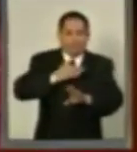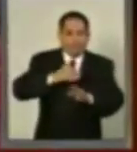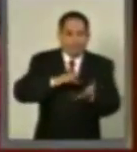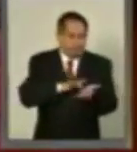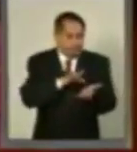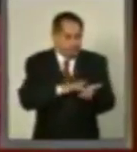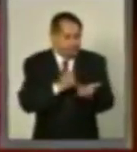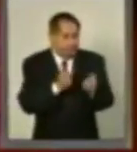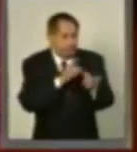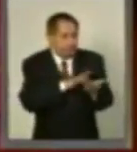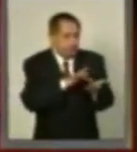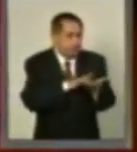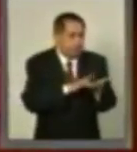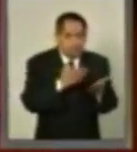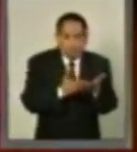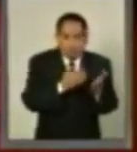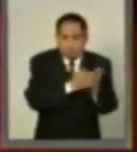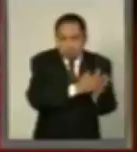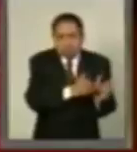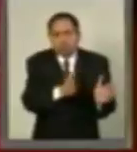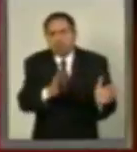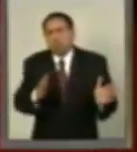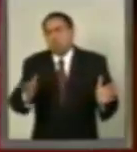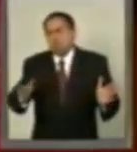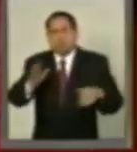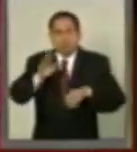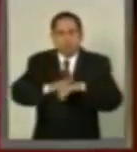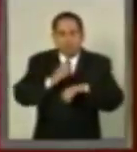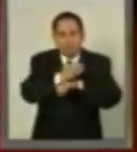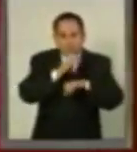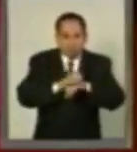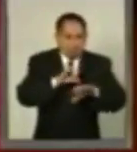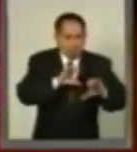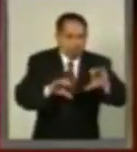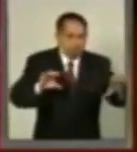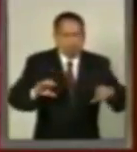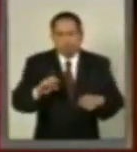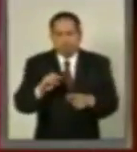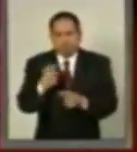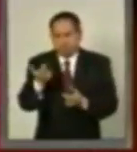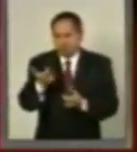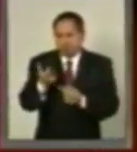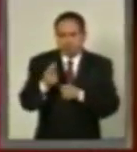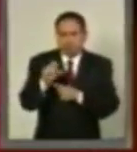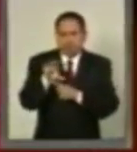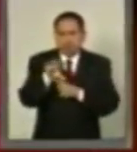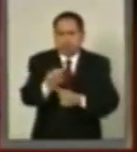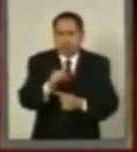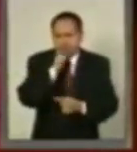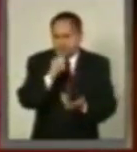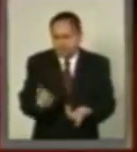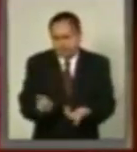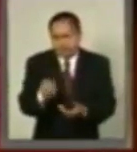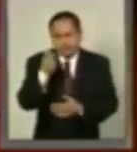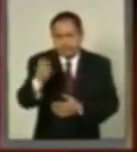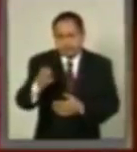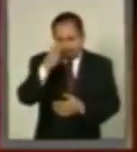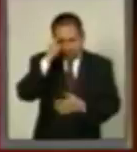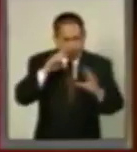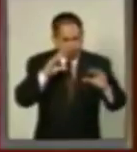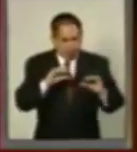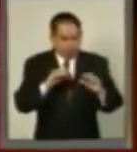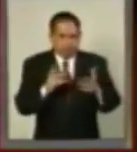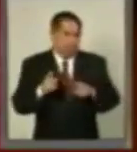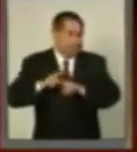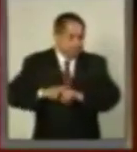en algunas entidades, ahora lo hacemos en muchas más y por supuesto el recurso nos resulta insuficiente. Por eso es que